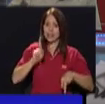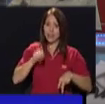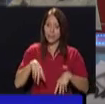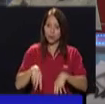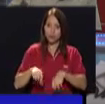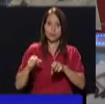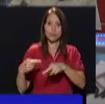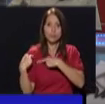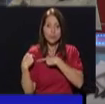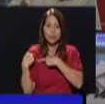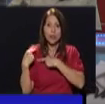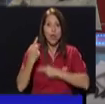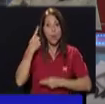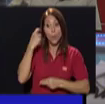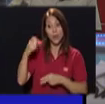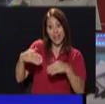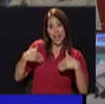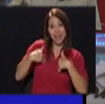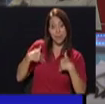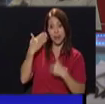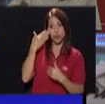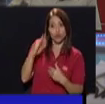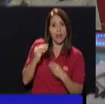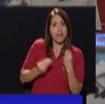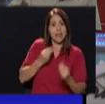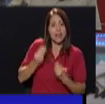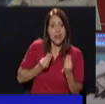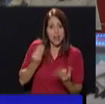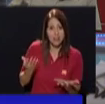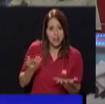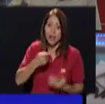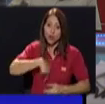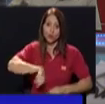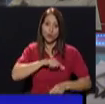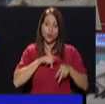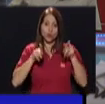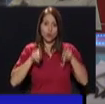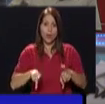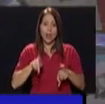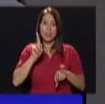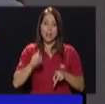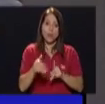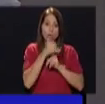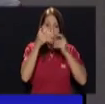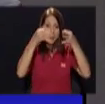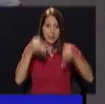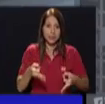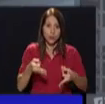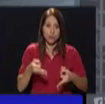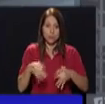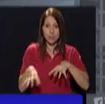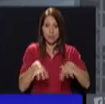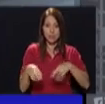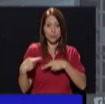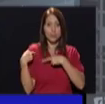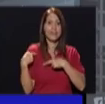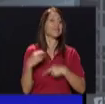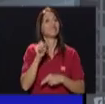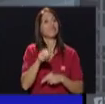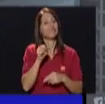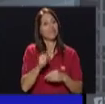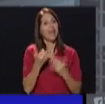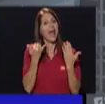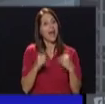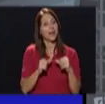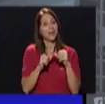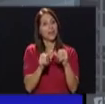no va a medir hasta dónde llegar, ¿verdad? Nosotros somos los que tenemos el poder de decidir y de actuar responsablemente. Sí, en eso la educación es fundamental. Vamos a una